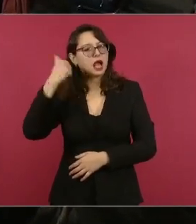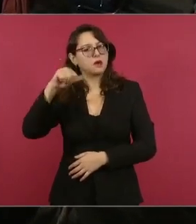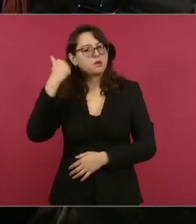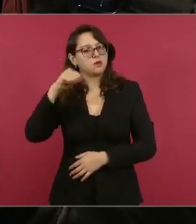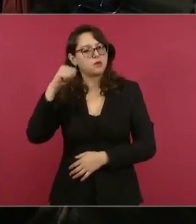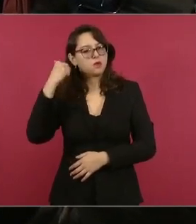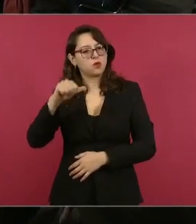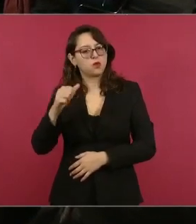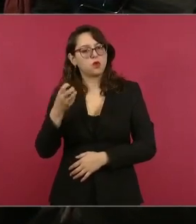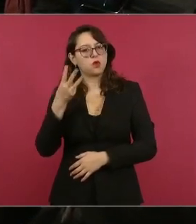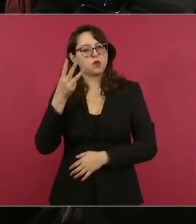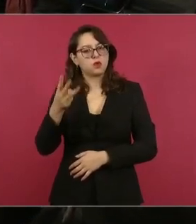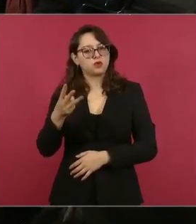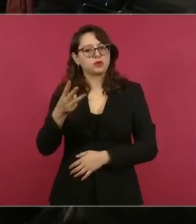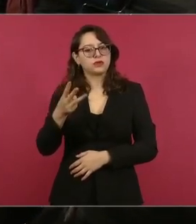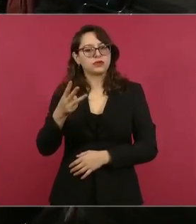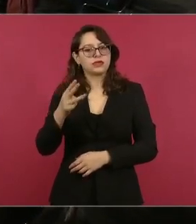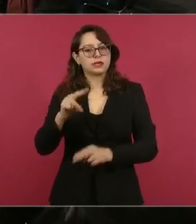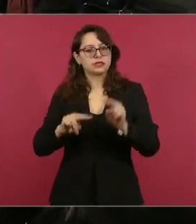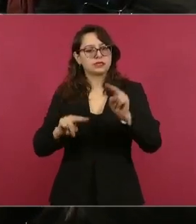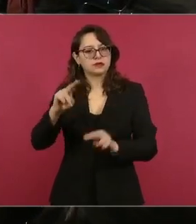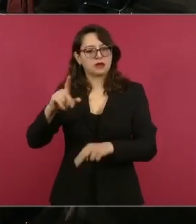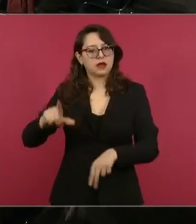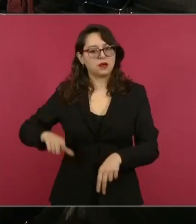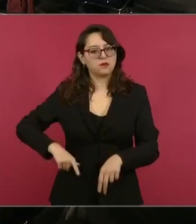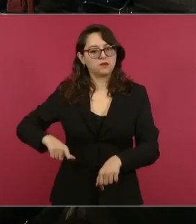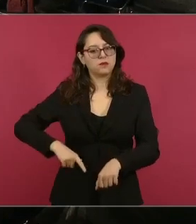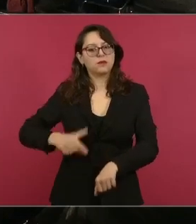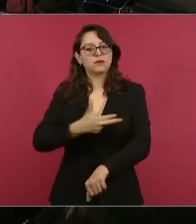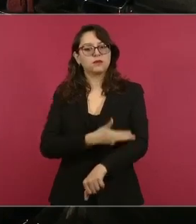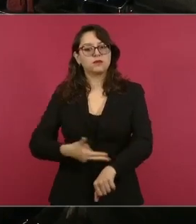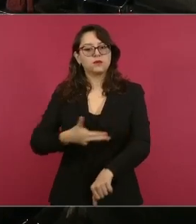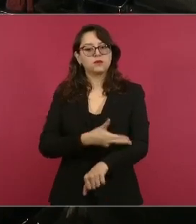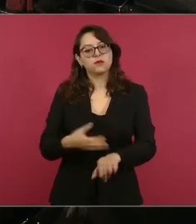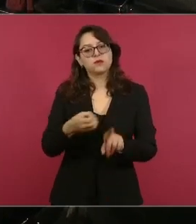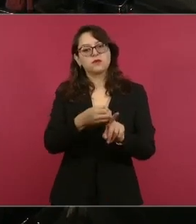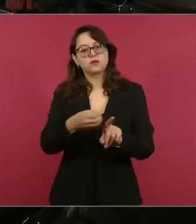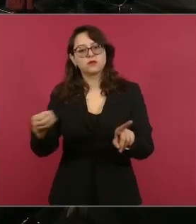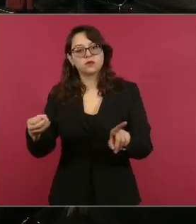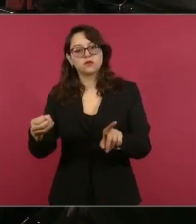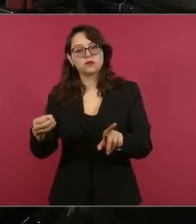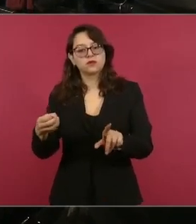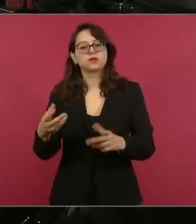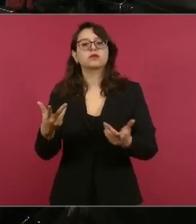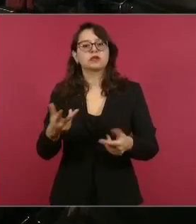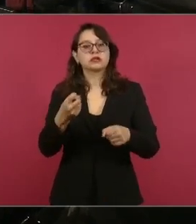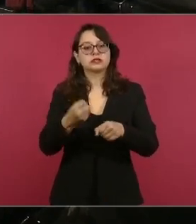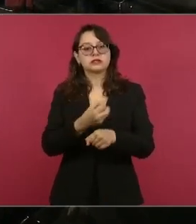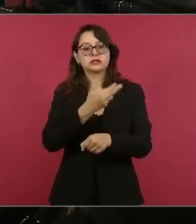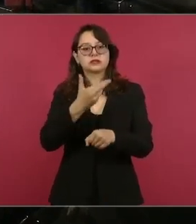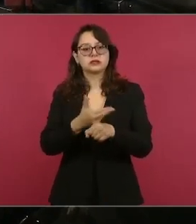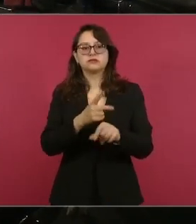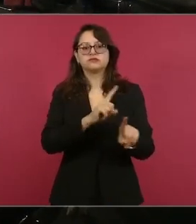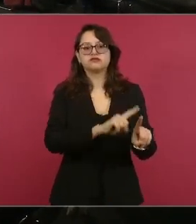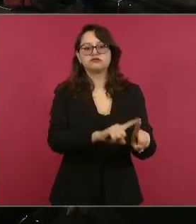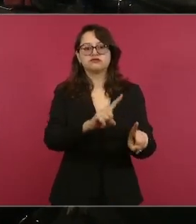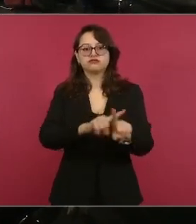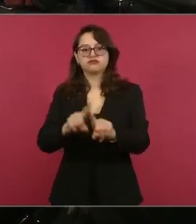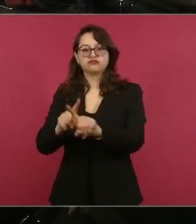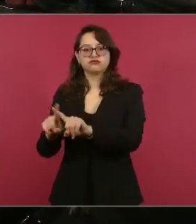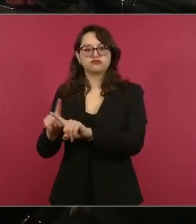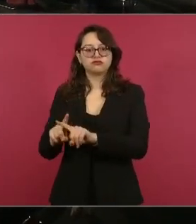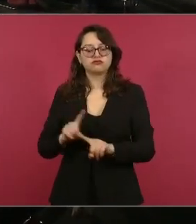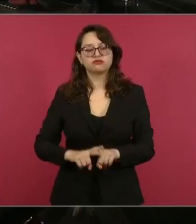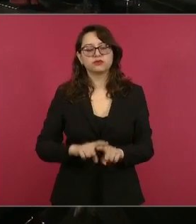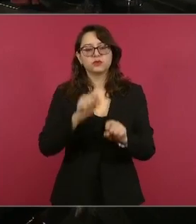Una larga lista de organismos que pertenecen a diferentes secretarías de Estado y organismos de